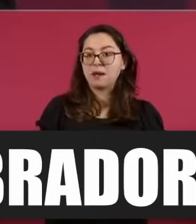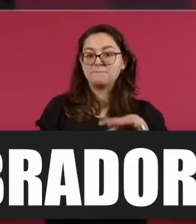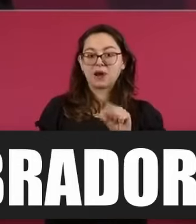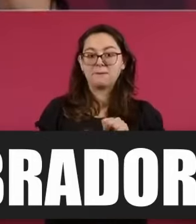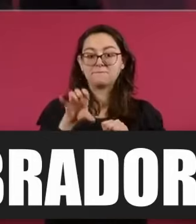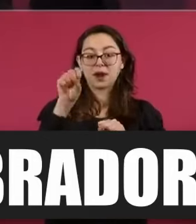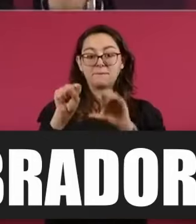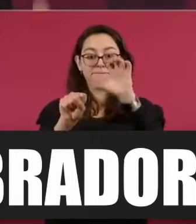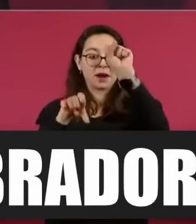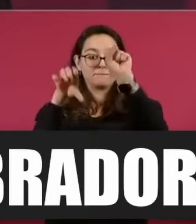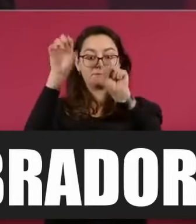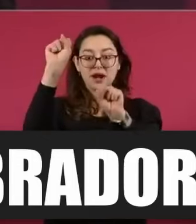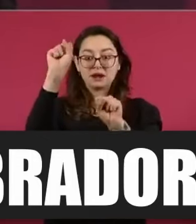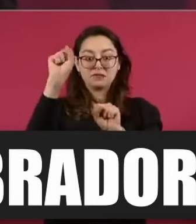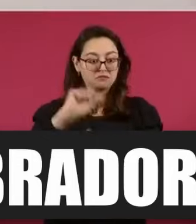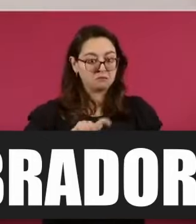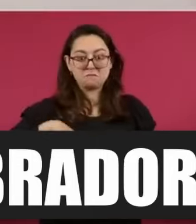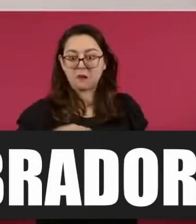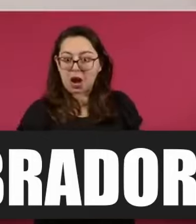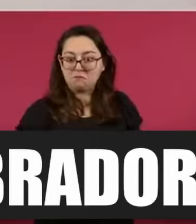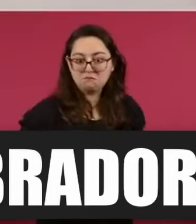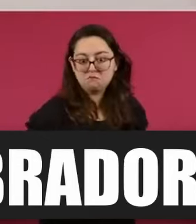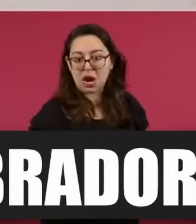y se convierten en gentes